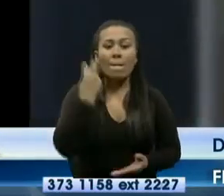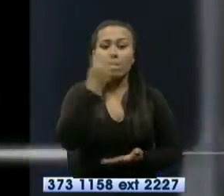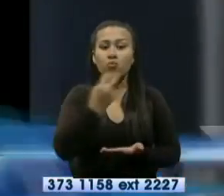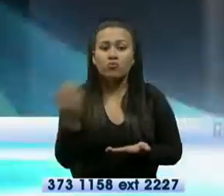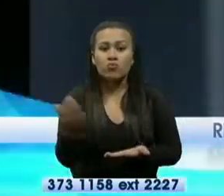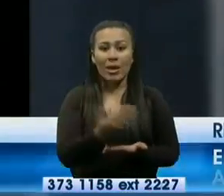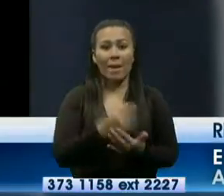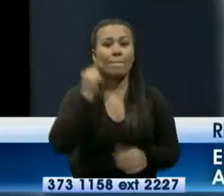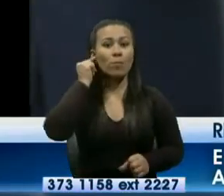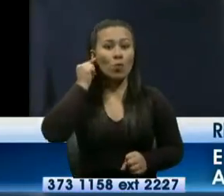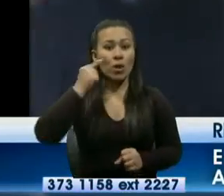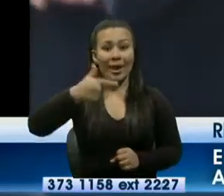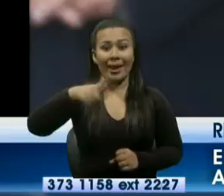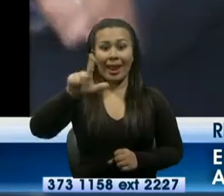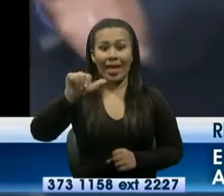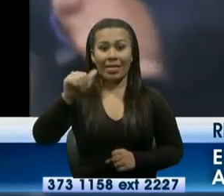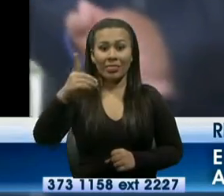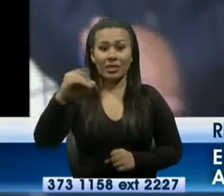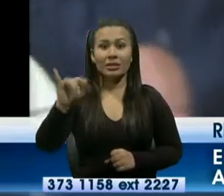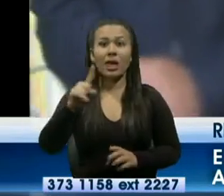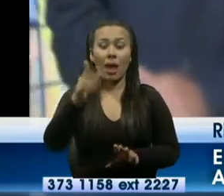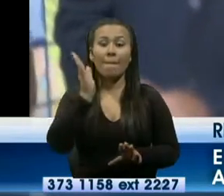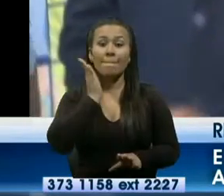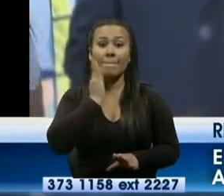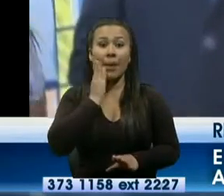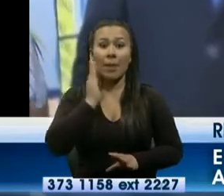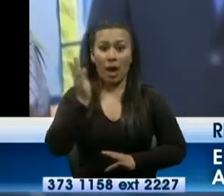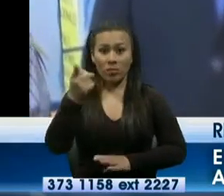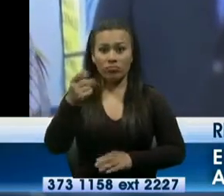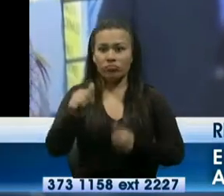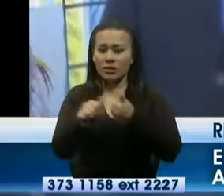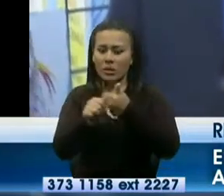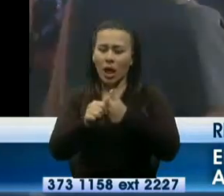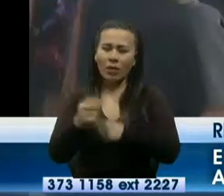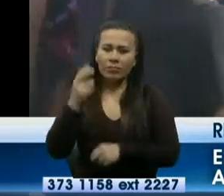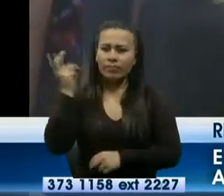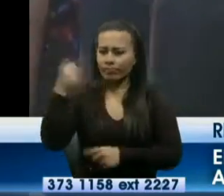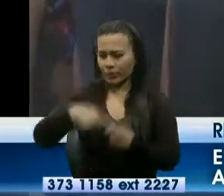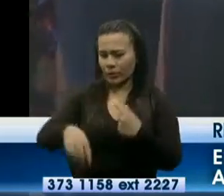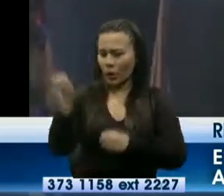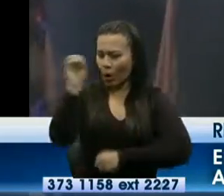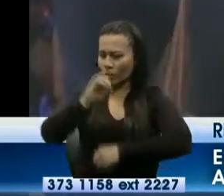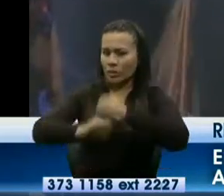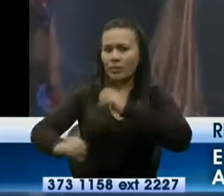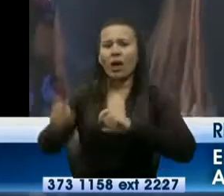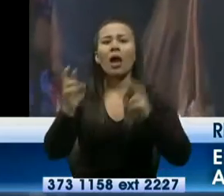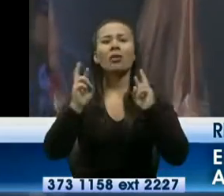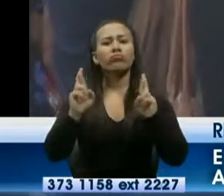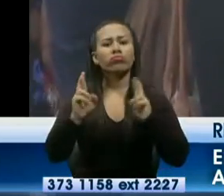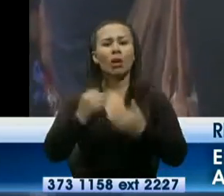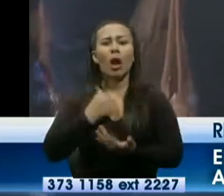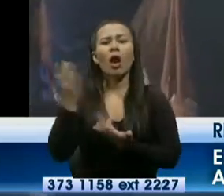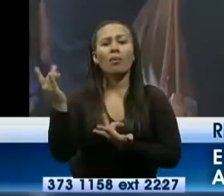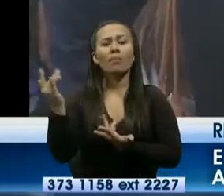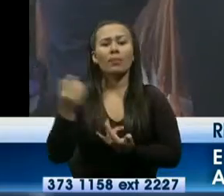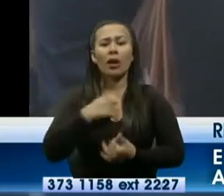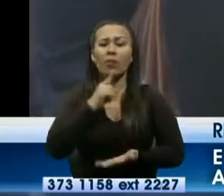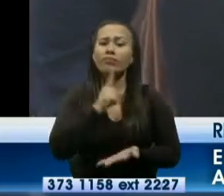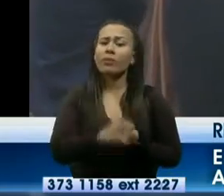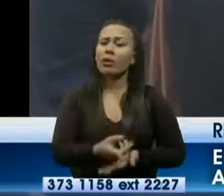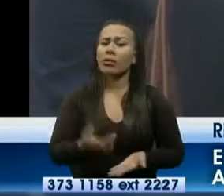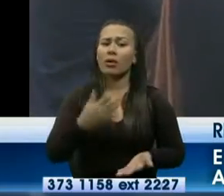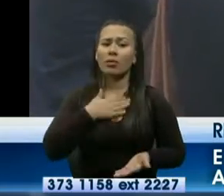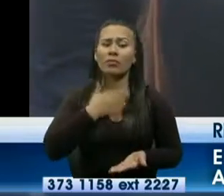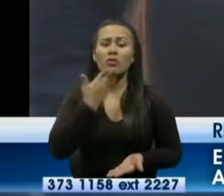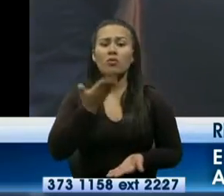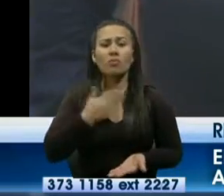Gladys Stephanie, madre de María José Coni, estuvo observando de cerca la diligencia. Espera que se logre encontrar la verdad de lo que sucedió el